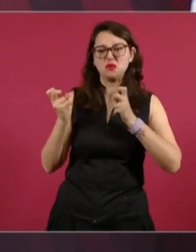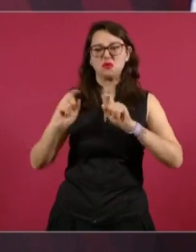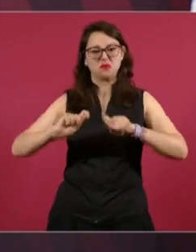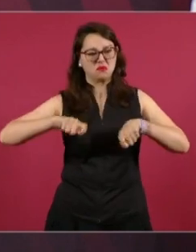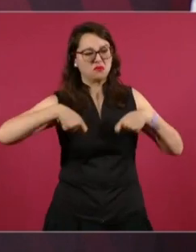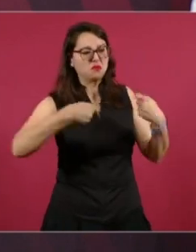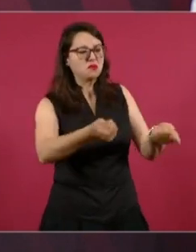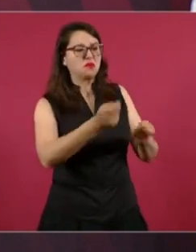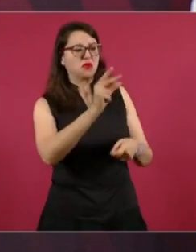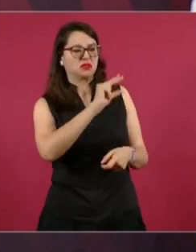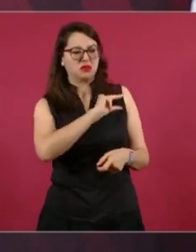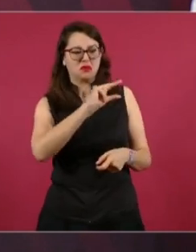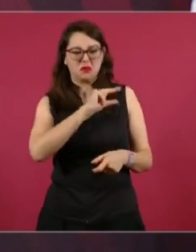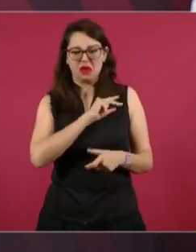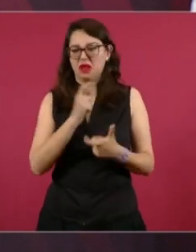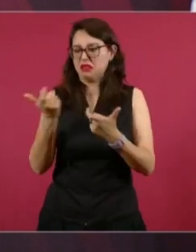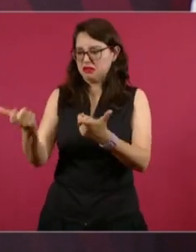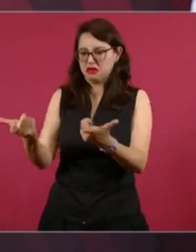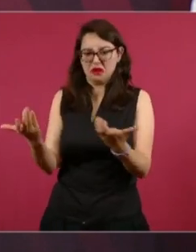de los